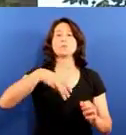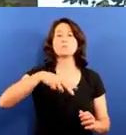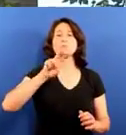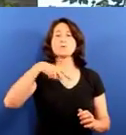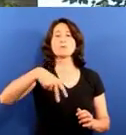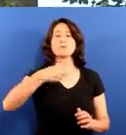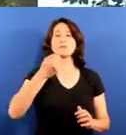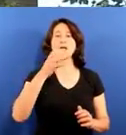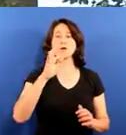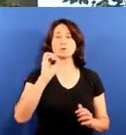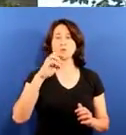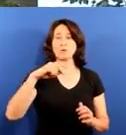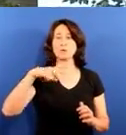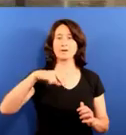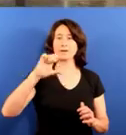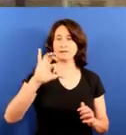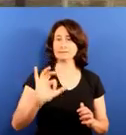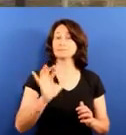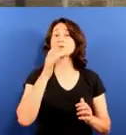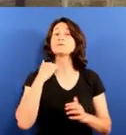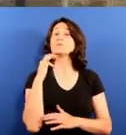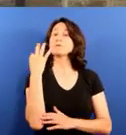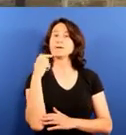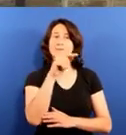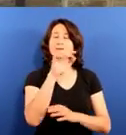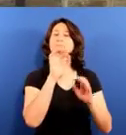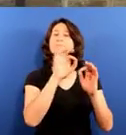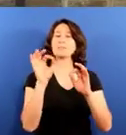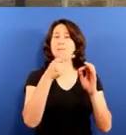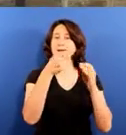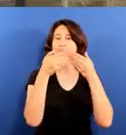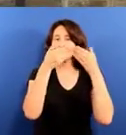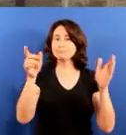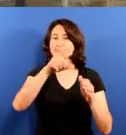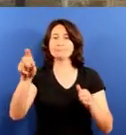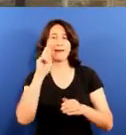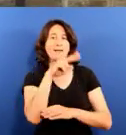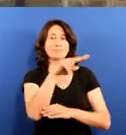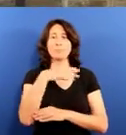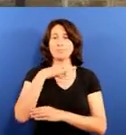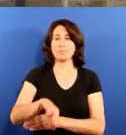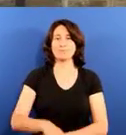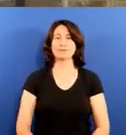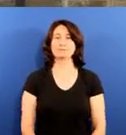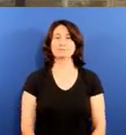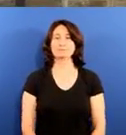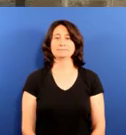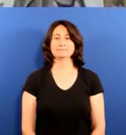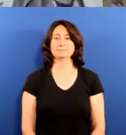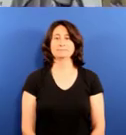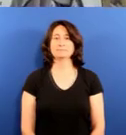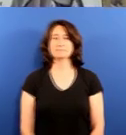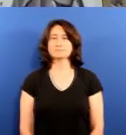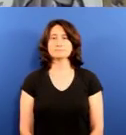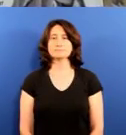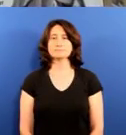las entrañas de este imponente edificio ubicado en Musquis, construido en el siglo XIV. El Castillo de Muñatones es el